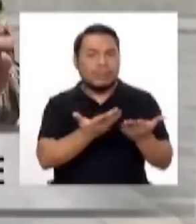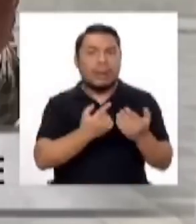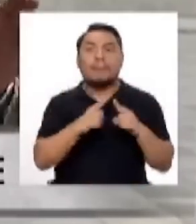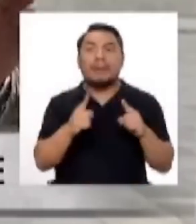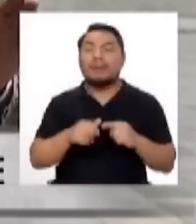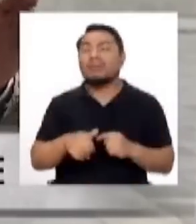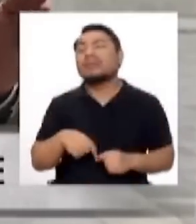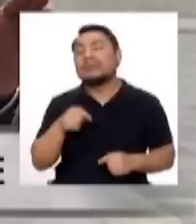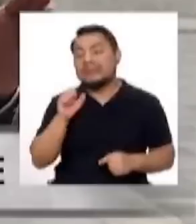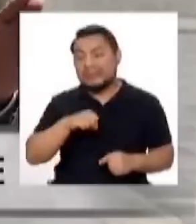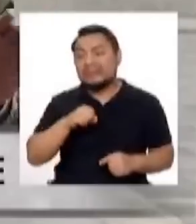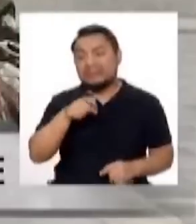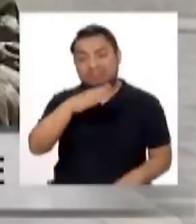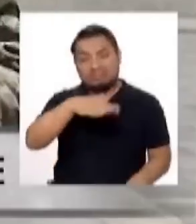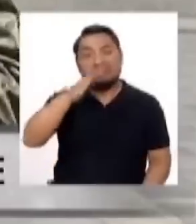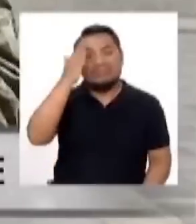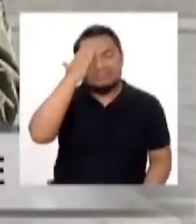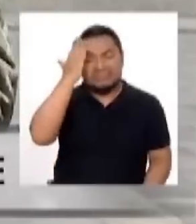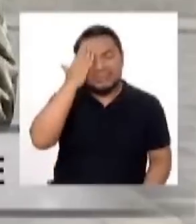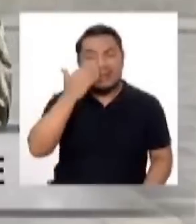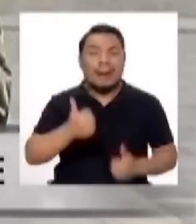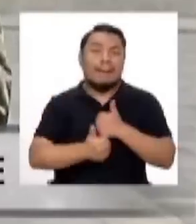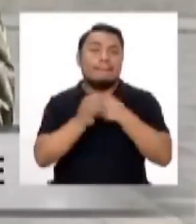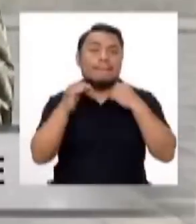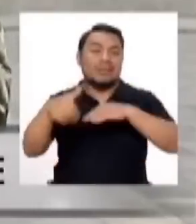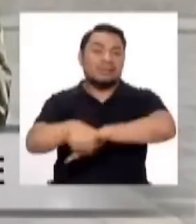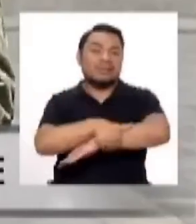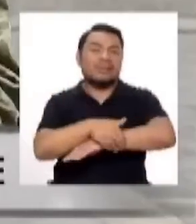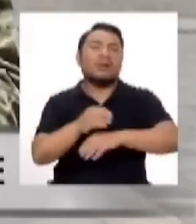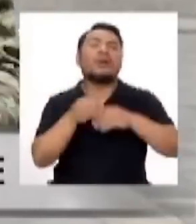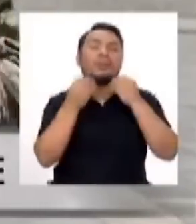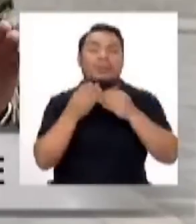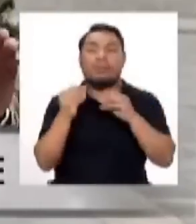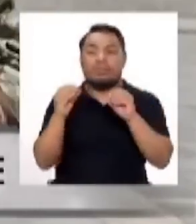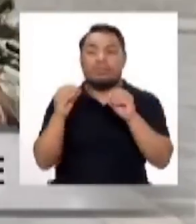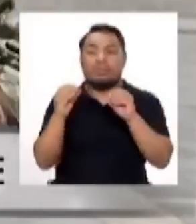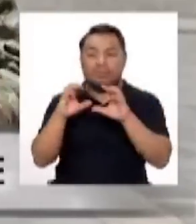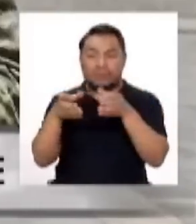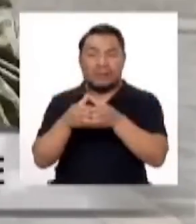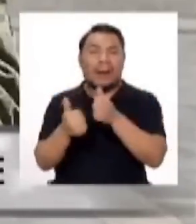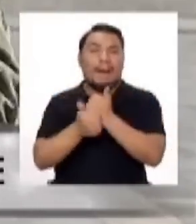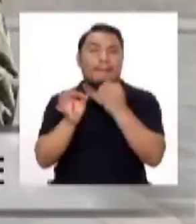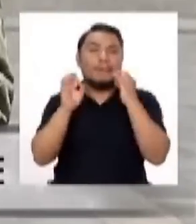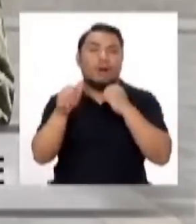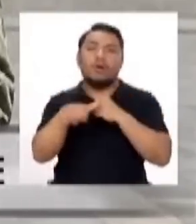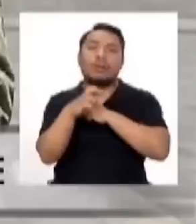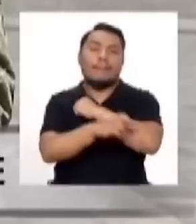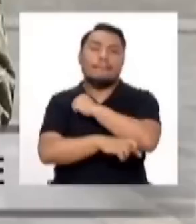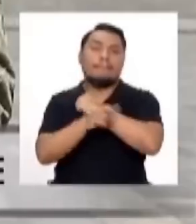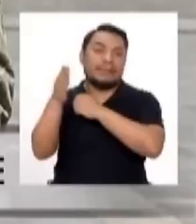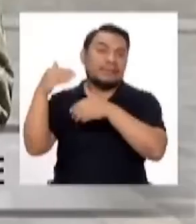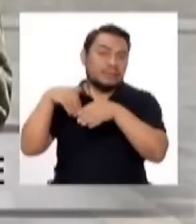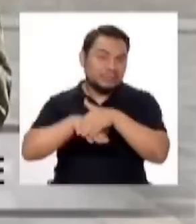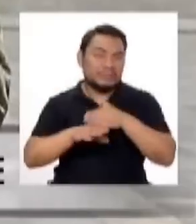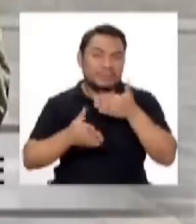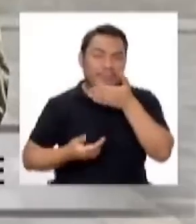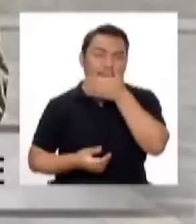los grandes problemas de la inseguridad del Perú tiene que ver con bandas criminales extranjeros.